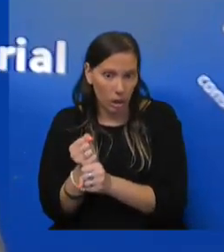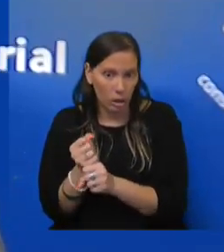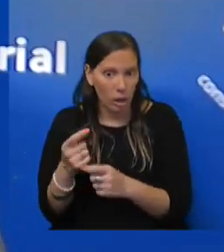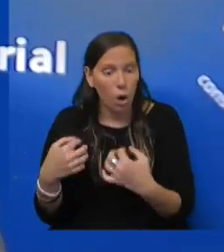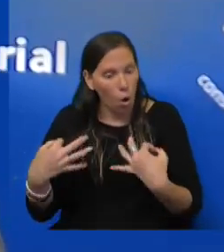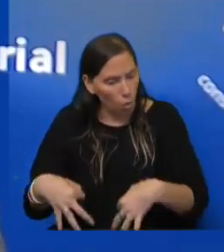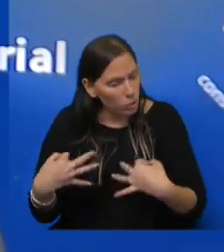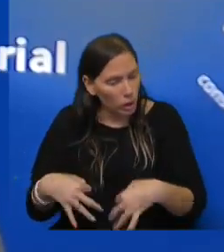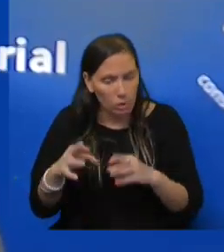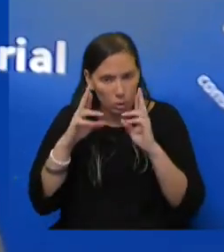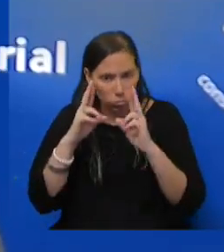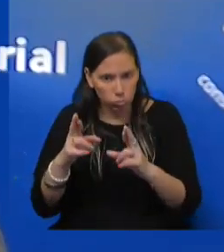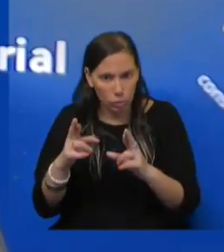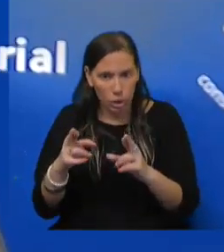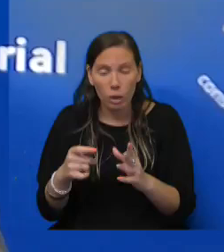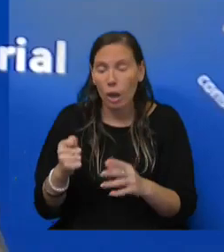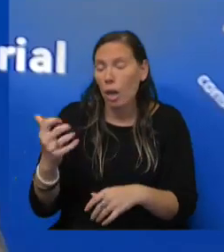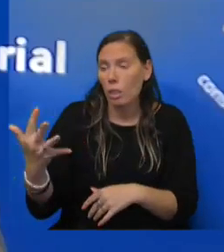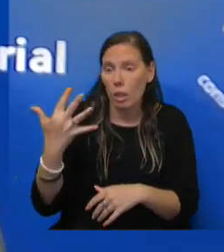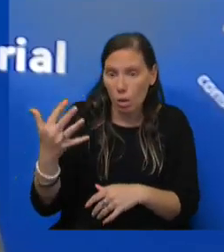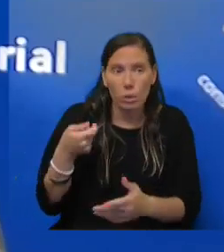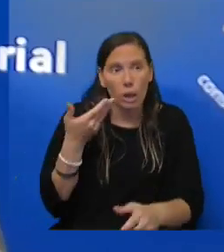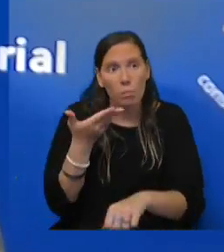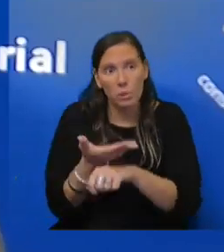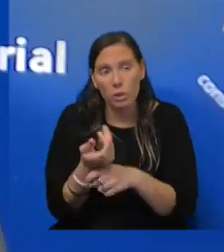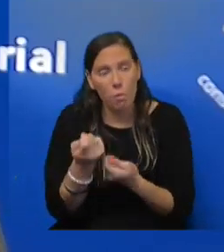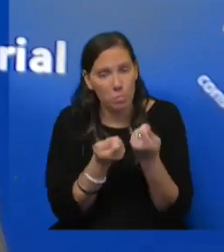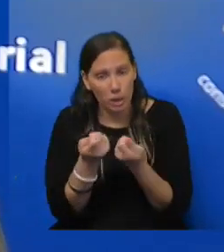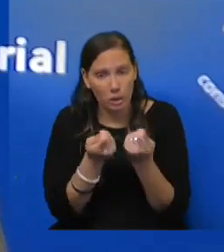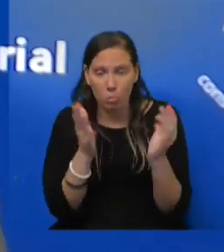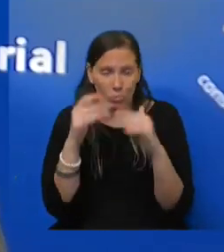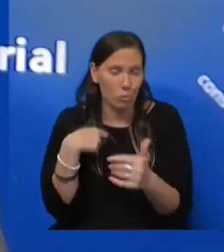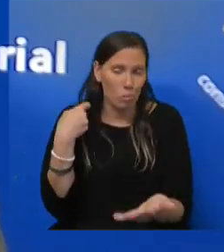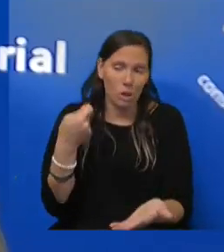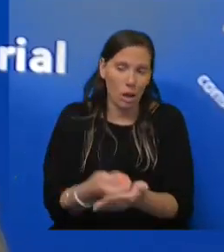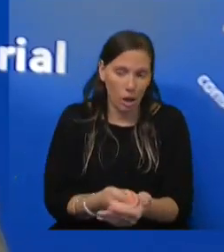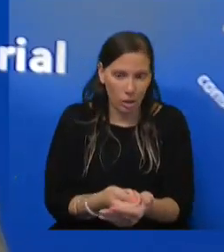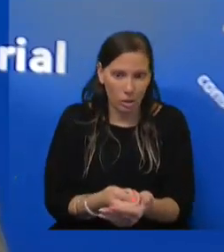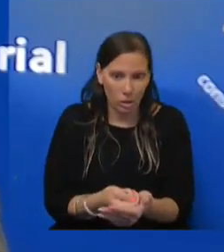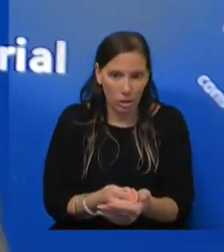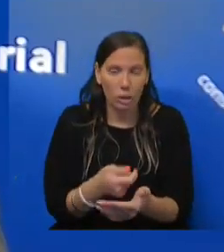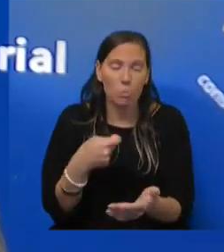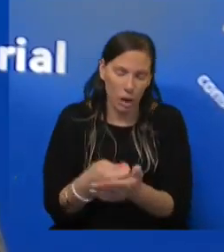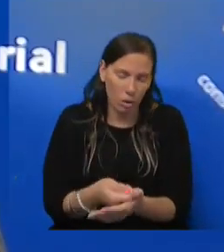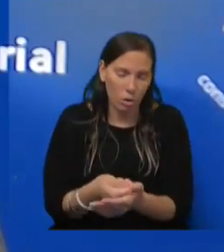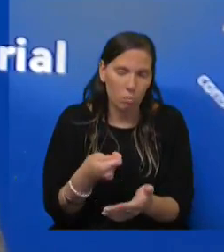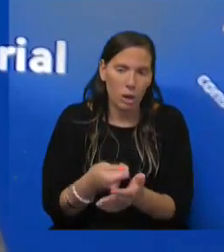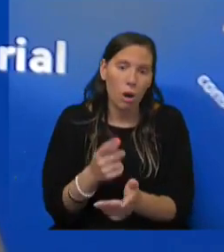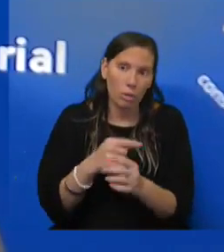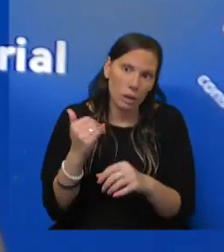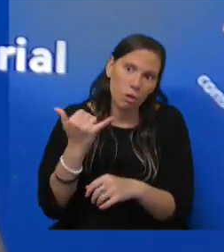obligaciones que contrajo una deuda que solicitó un crédito pero lo ha pagado y lo ha pagado con creses y muchas